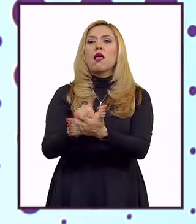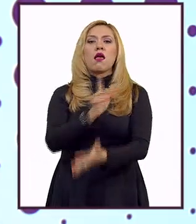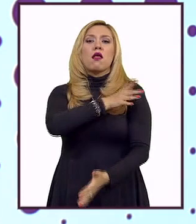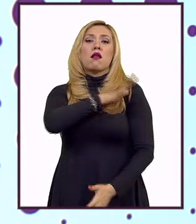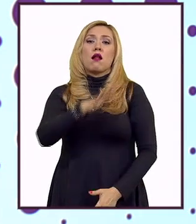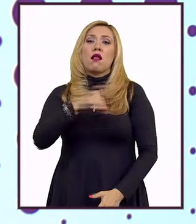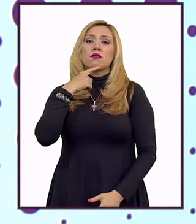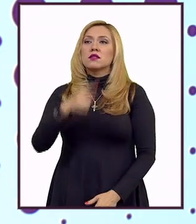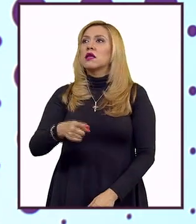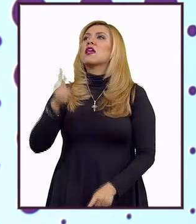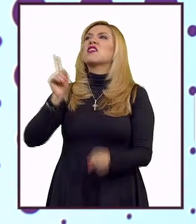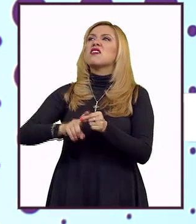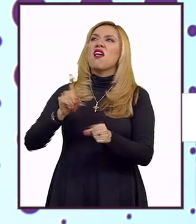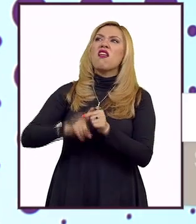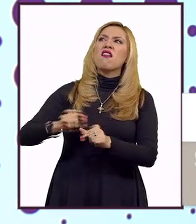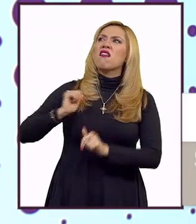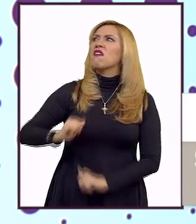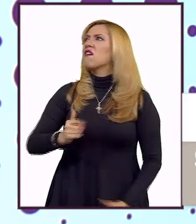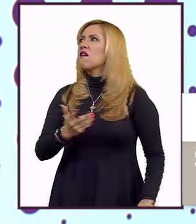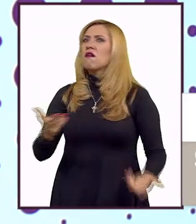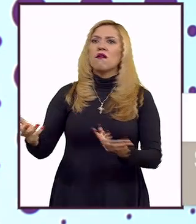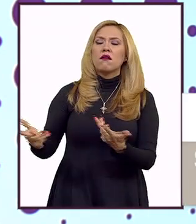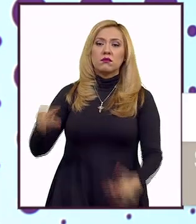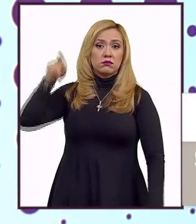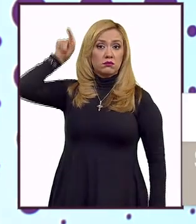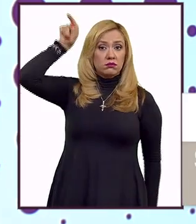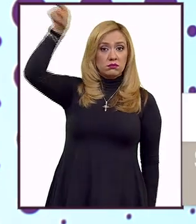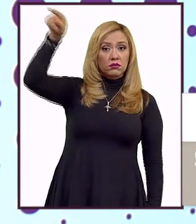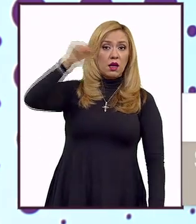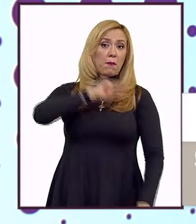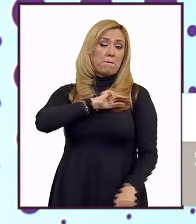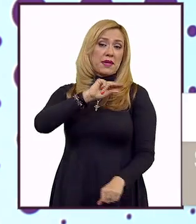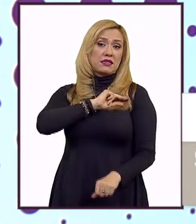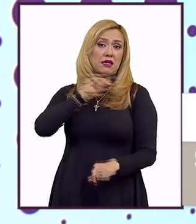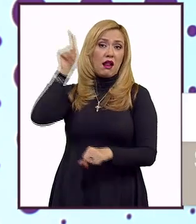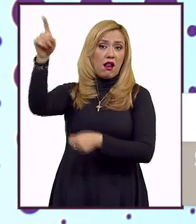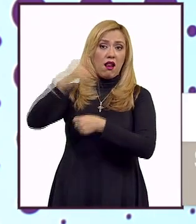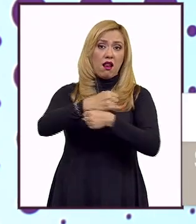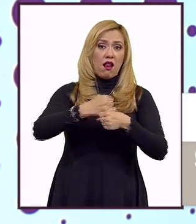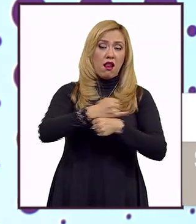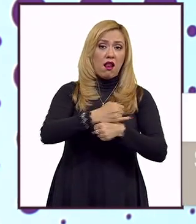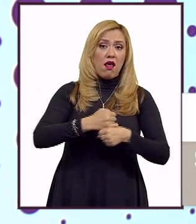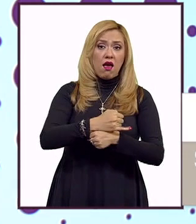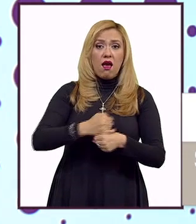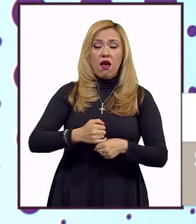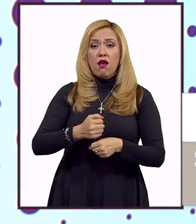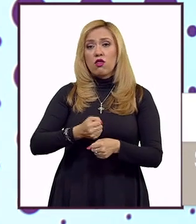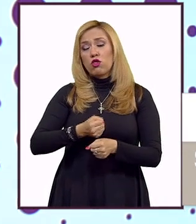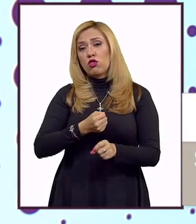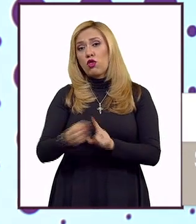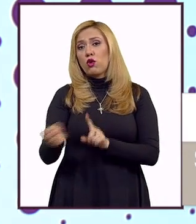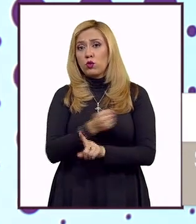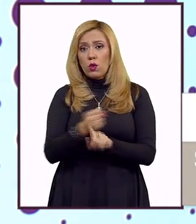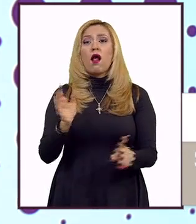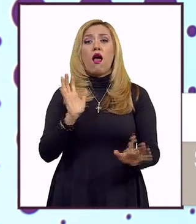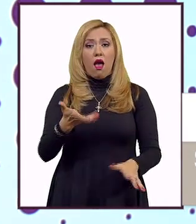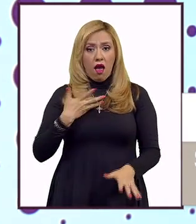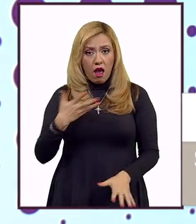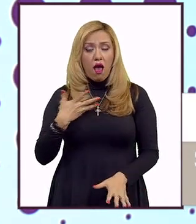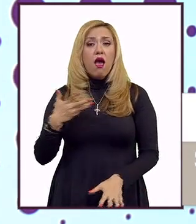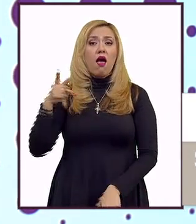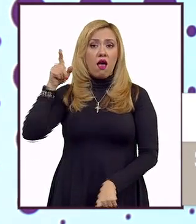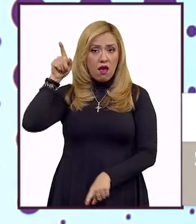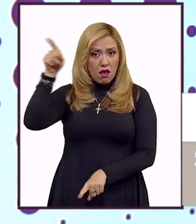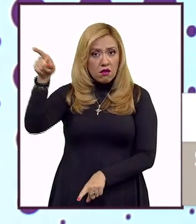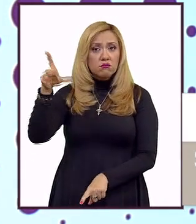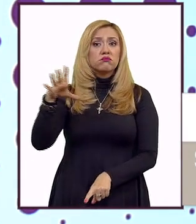autoridad competente. ¿Quién es la autoridad competente? Pues deberían ser las fiscalías especializadas para la investigación de tortura. Hoy día tenemos una a nivel federal y a nivel estatal,